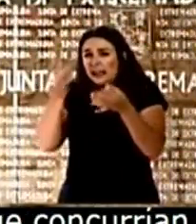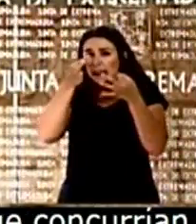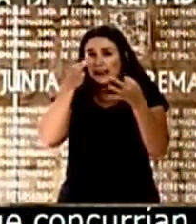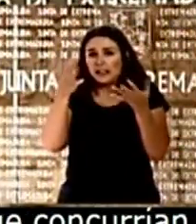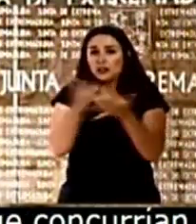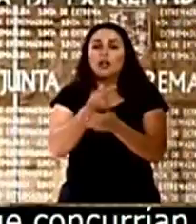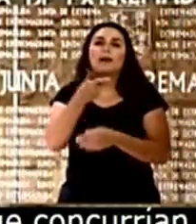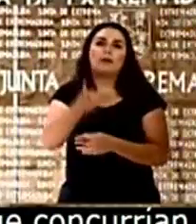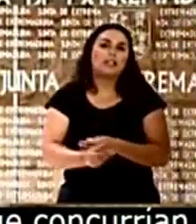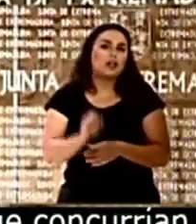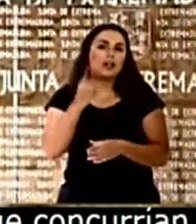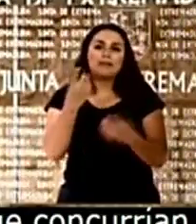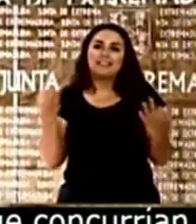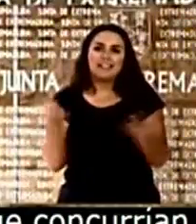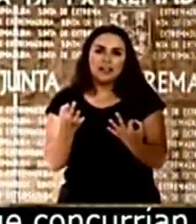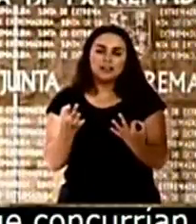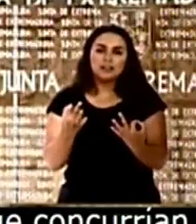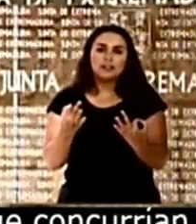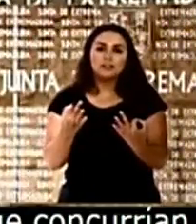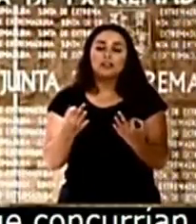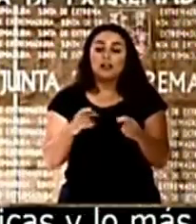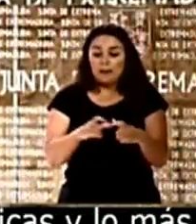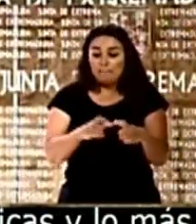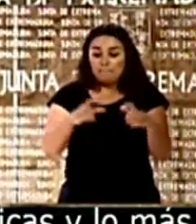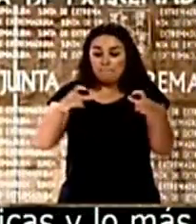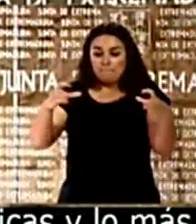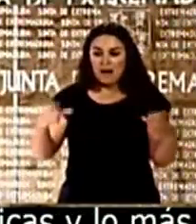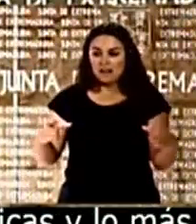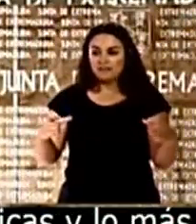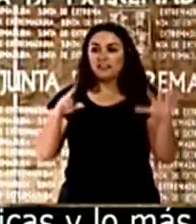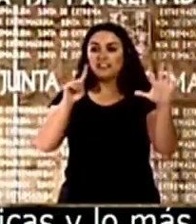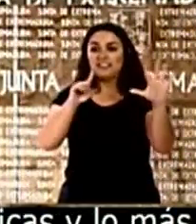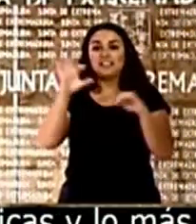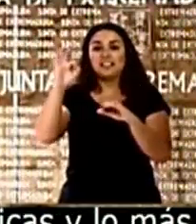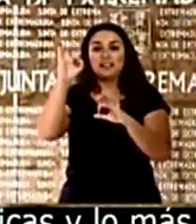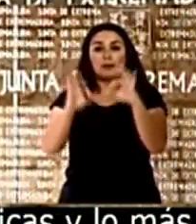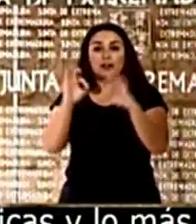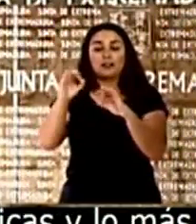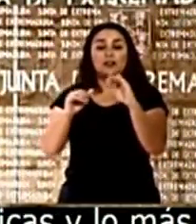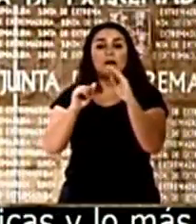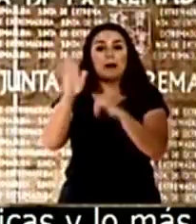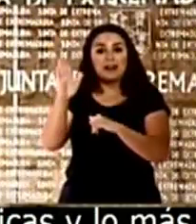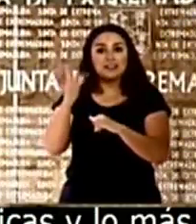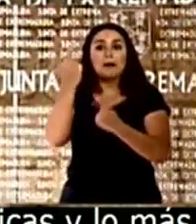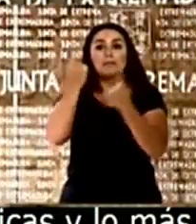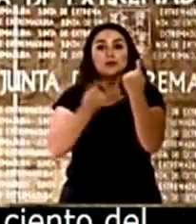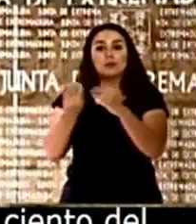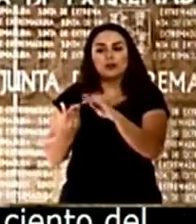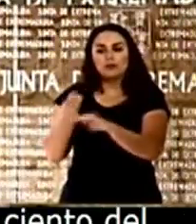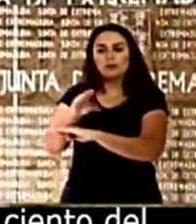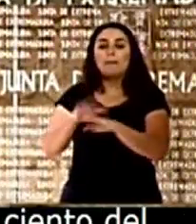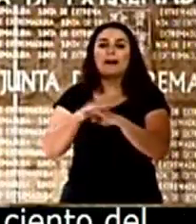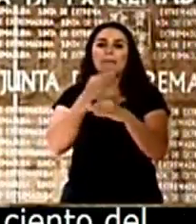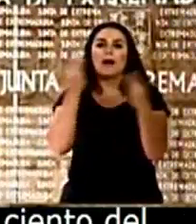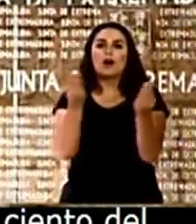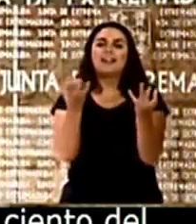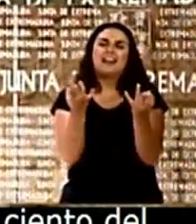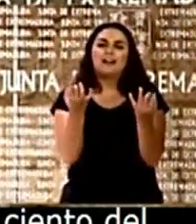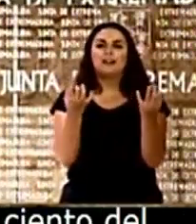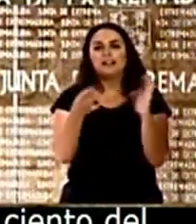más importante es ese incremento de más del 60% del presupuesto destinado a mejorar la calidad